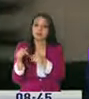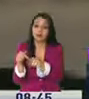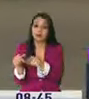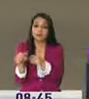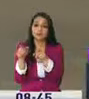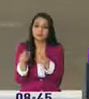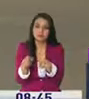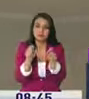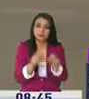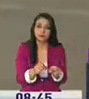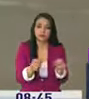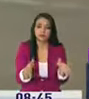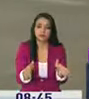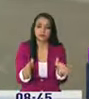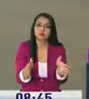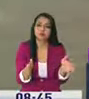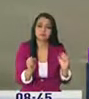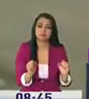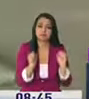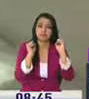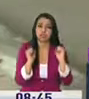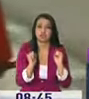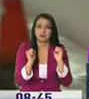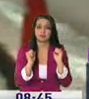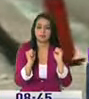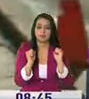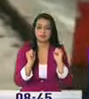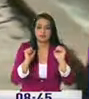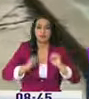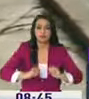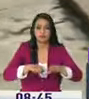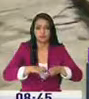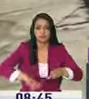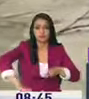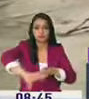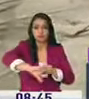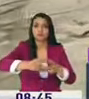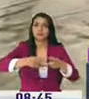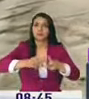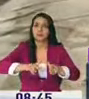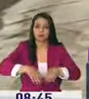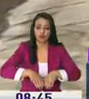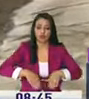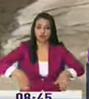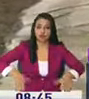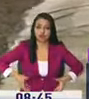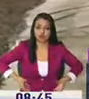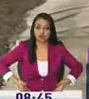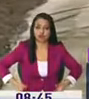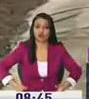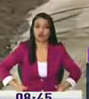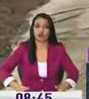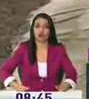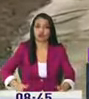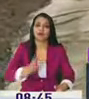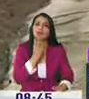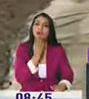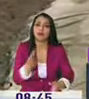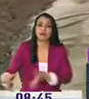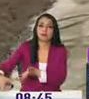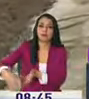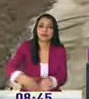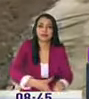construir dos pantallas de pilotes, una a cada lado, que conformarán la boquilla de la rampa. Y además hay que desviar un colector que viene por el eje de la Eloy Alfaro